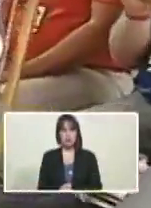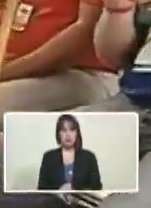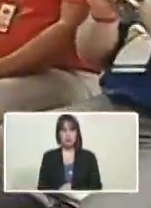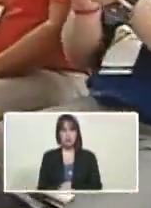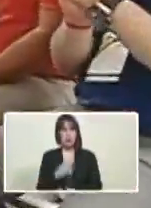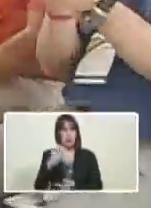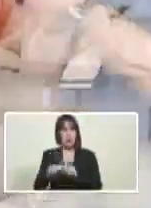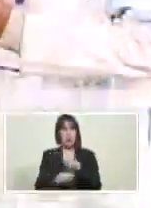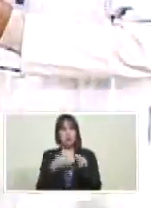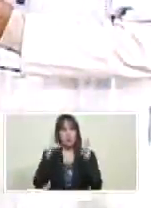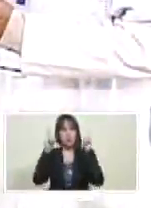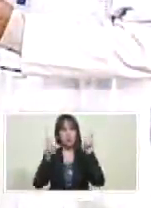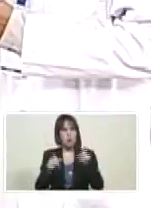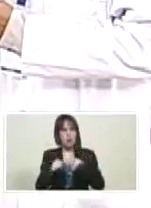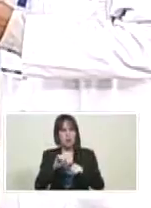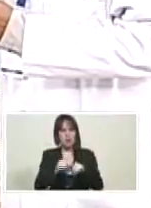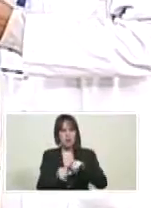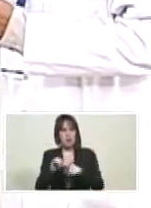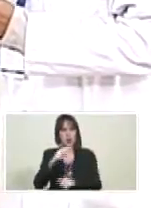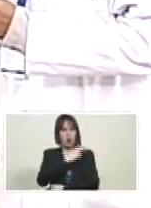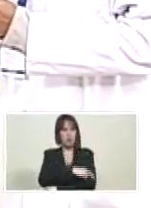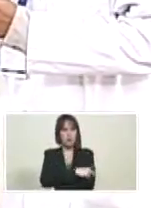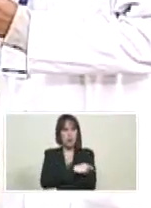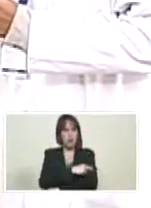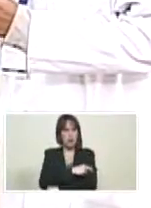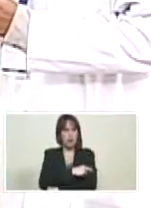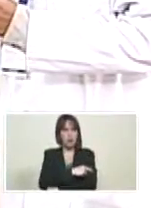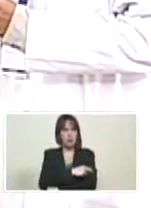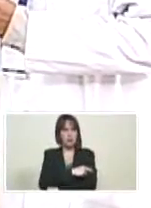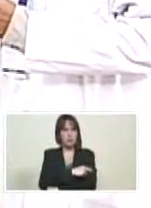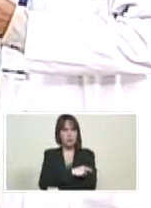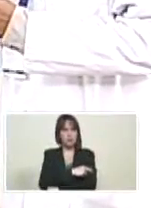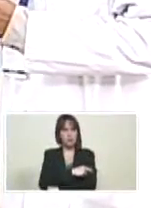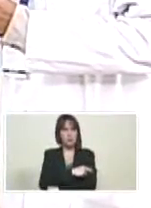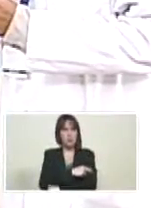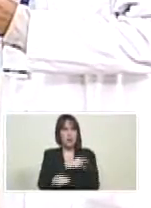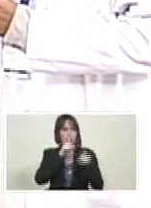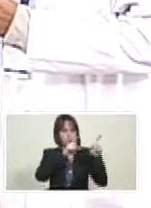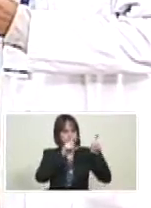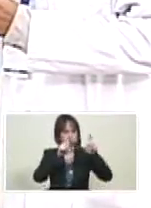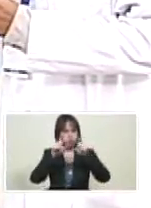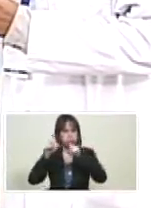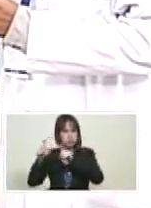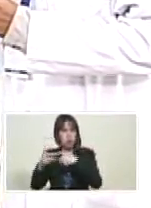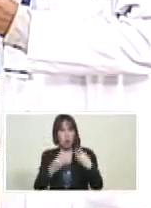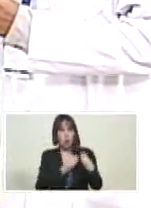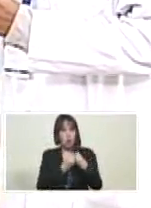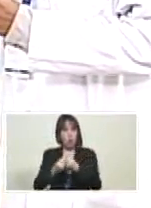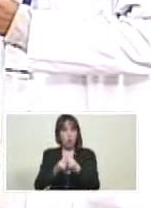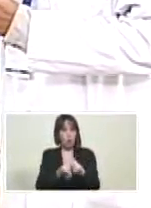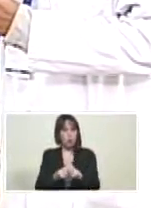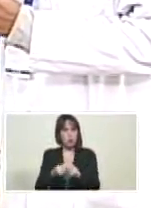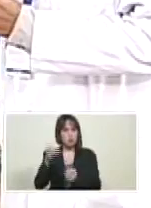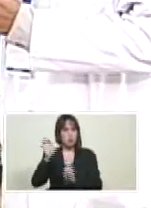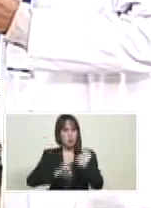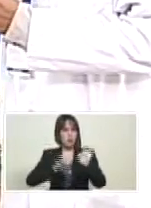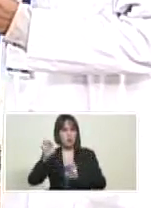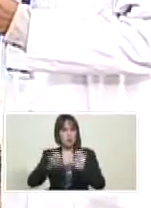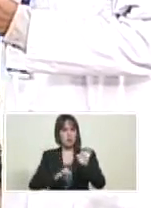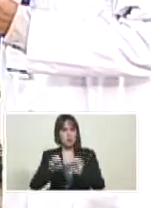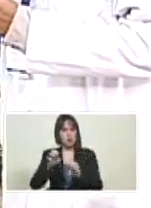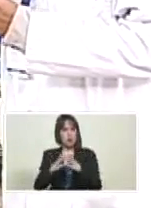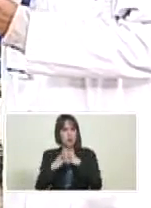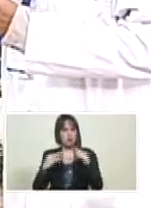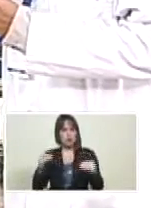Implementar la reingeniería hospitalaria mediante la capacitación, acompañamiento y evaluación de